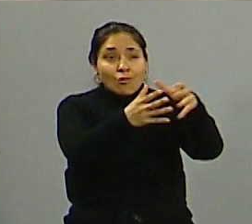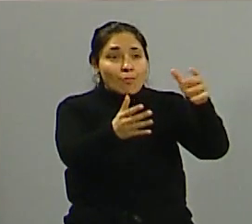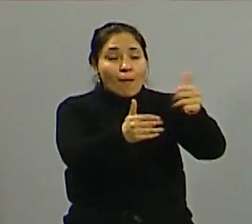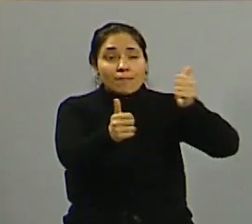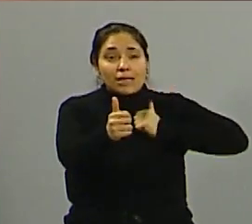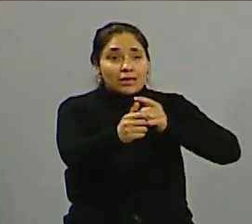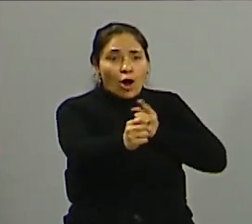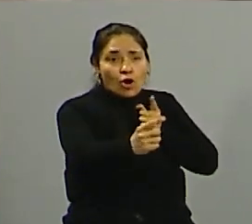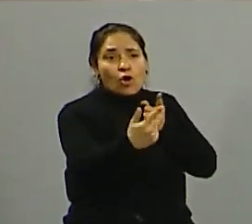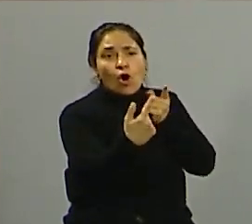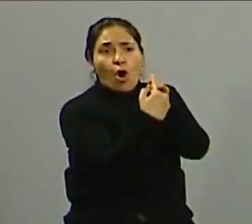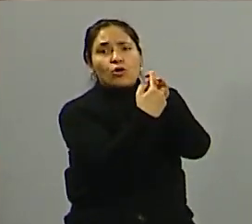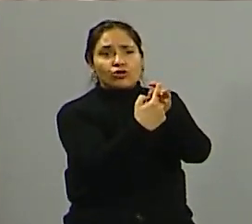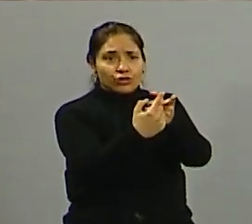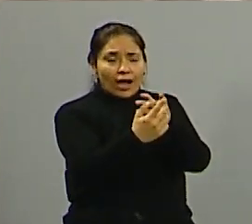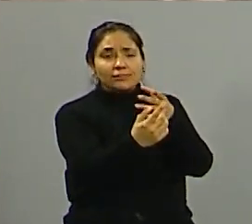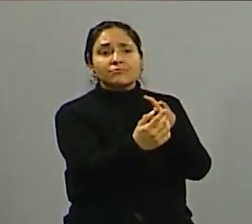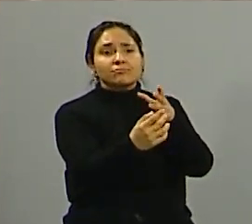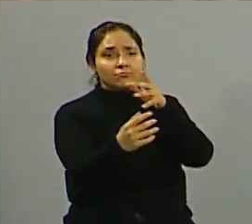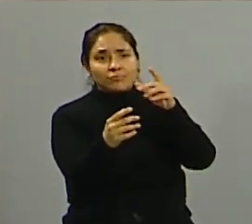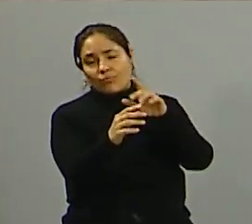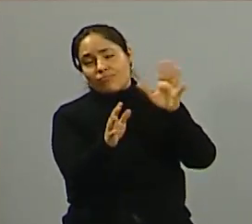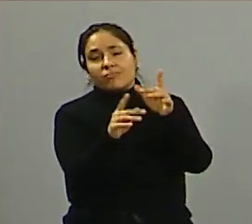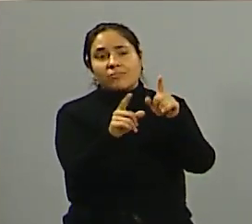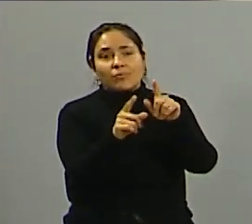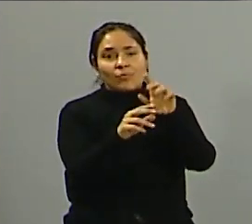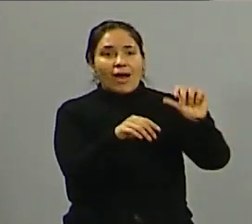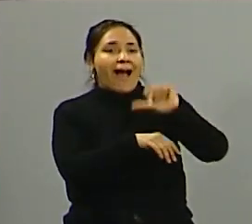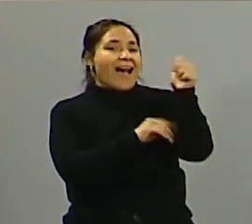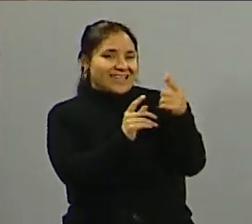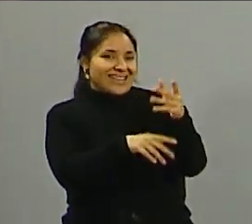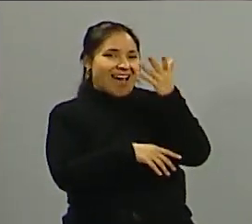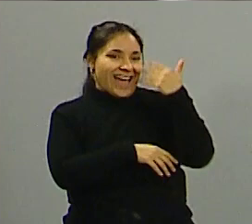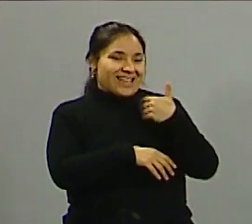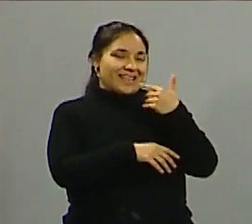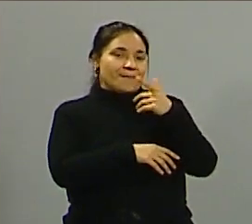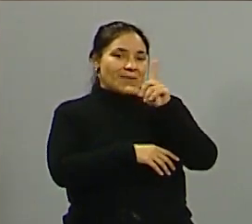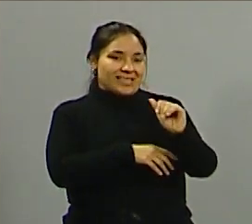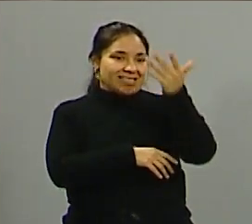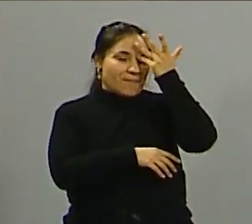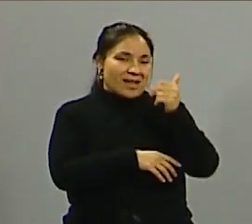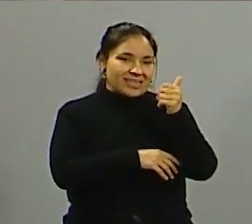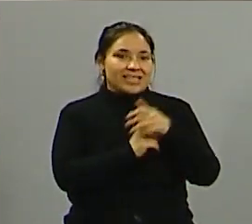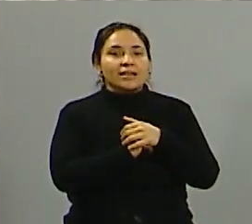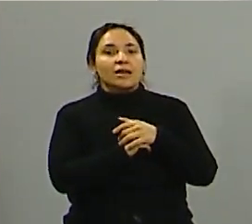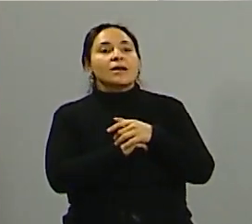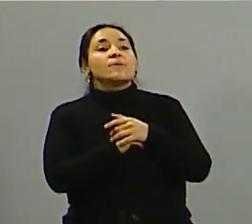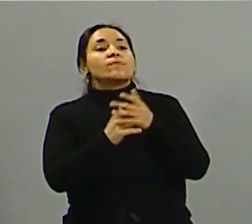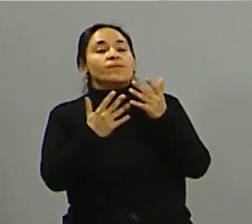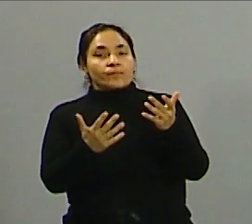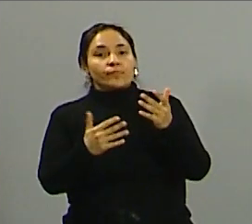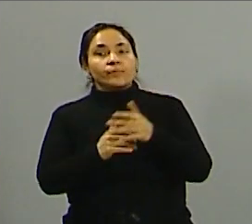derrotado a Napoleón, ¿no? Que parecían invencibles, porque los ejércitos con los que pelea San Martín no son los mismos con los que peleó Belgrano y estos,